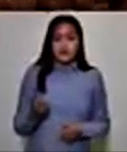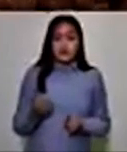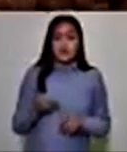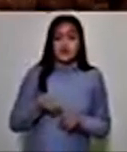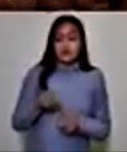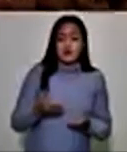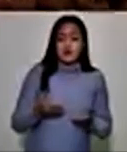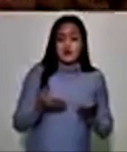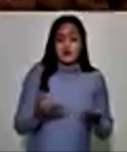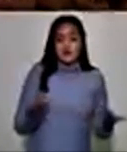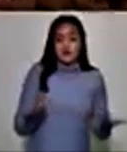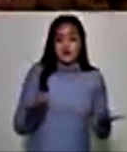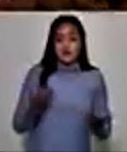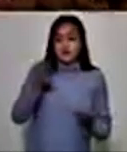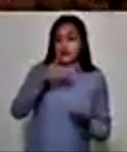calles